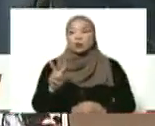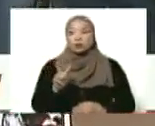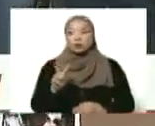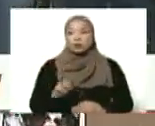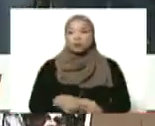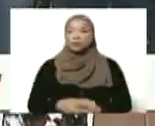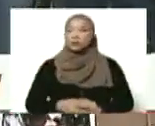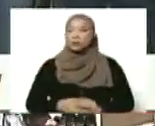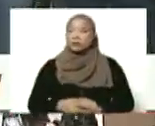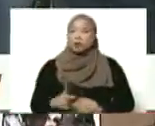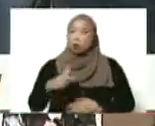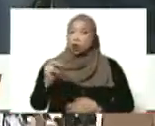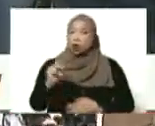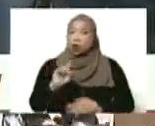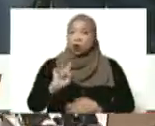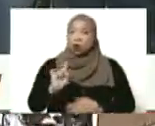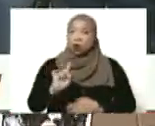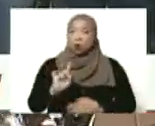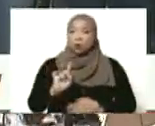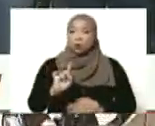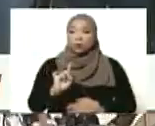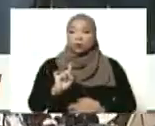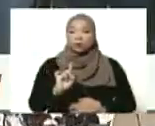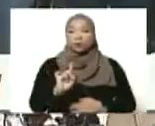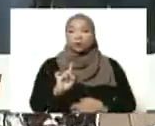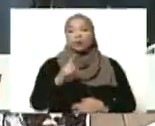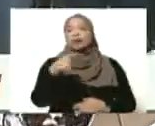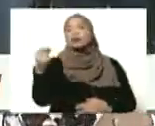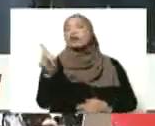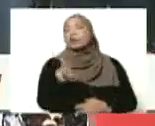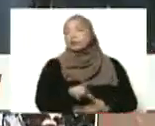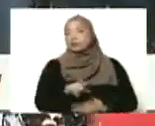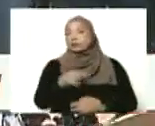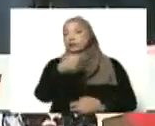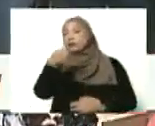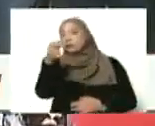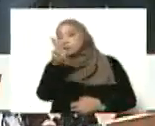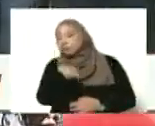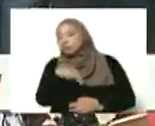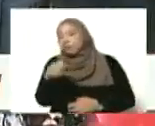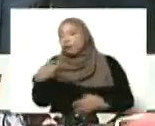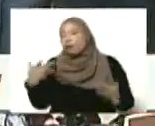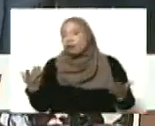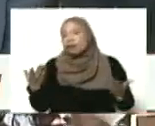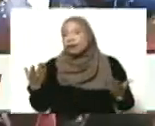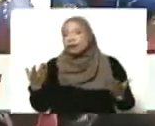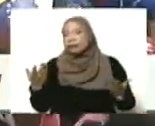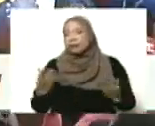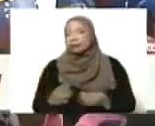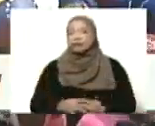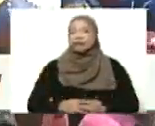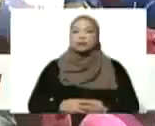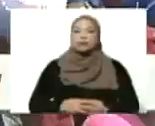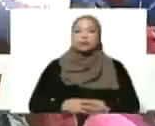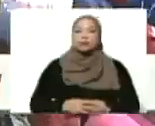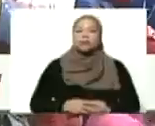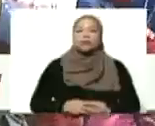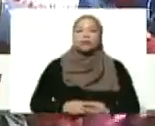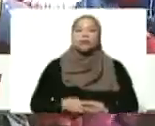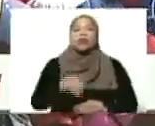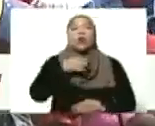¿Ah? ¿No? ¿Y cómo hacemos entonces? ¿Ah? No, ustedes gritan mucho,